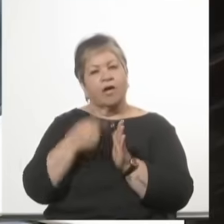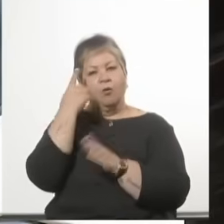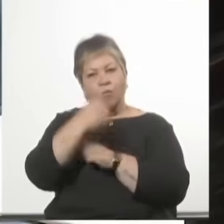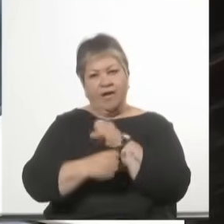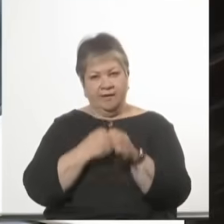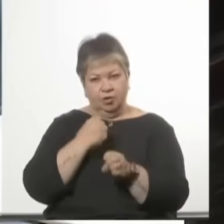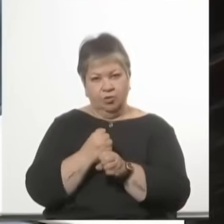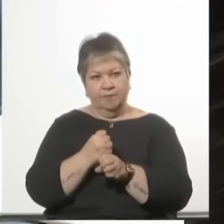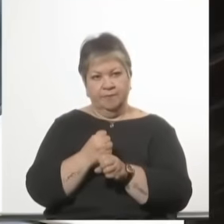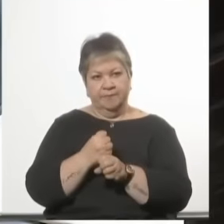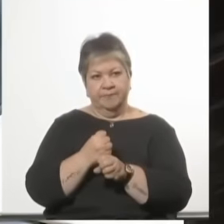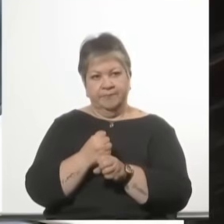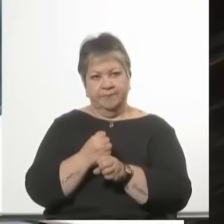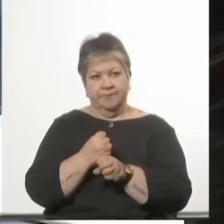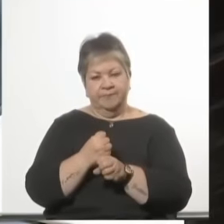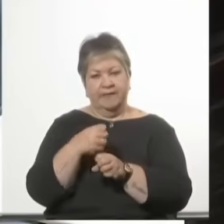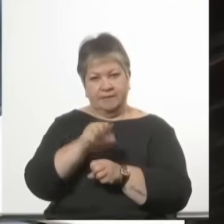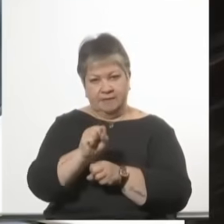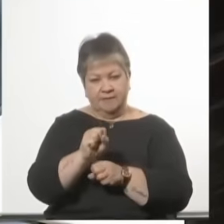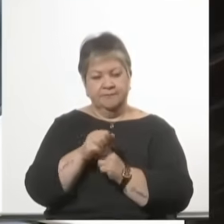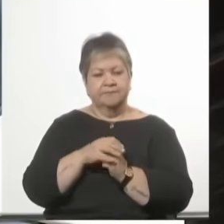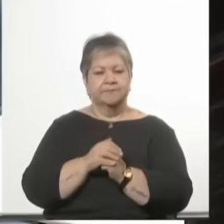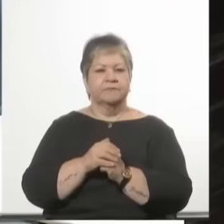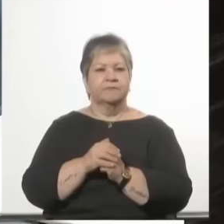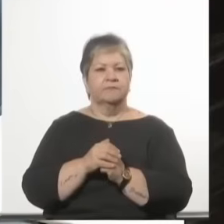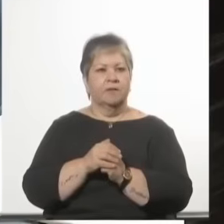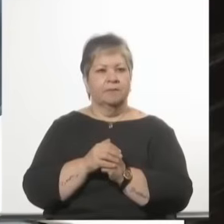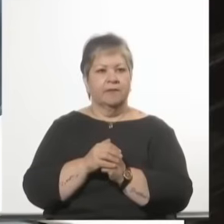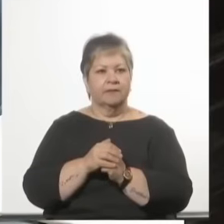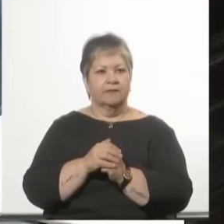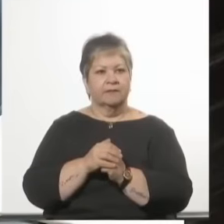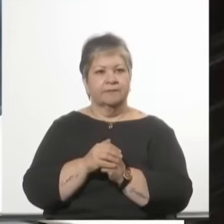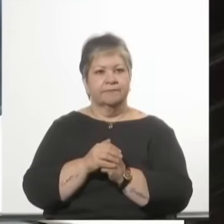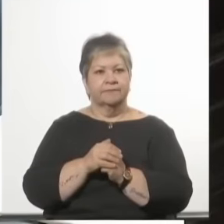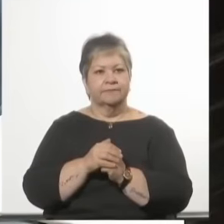12 meses, léase un año más.